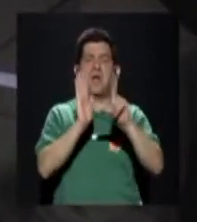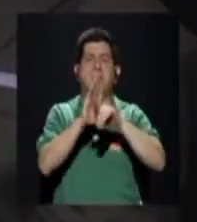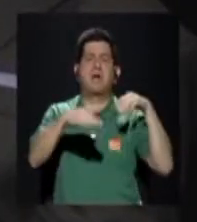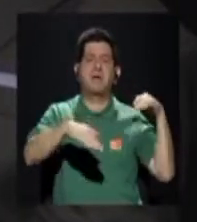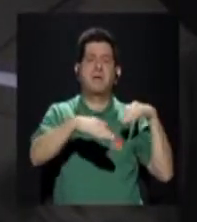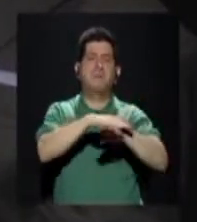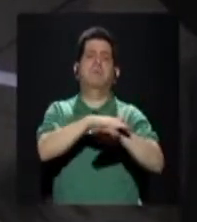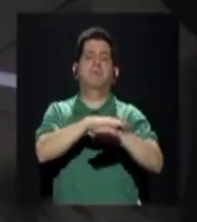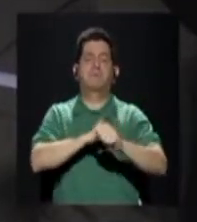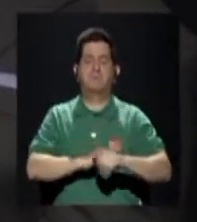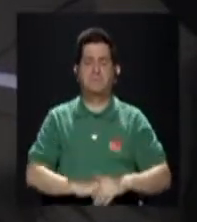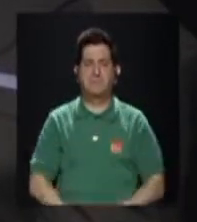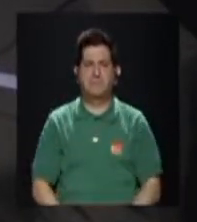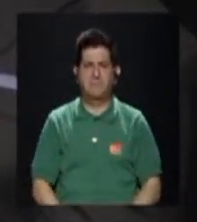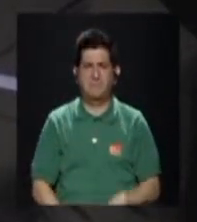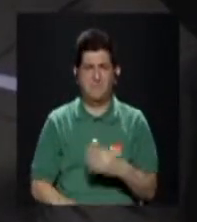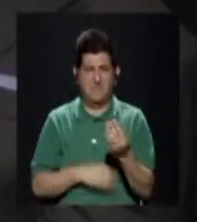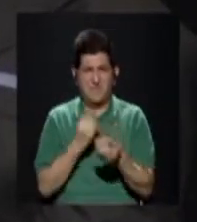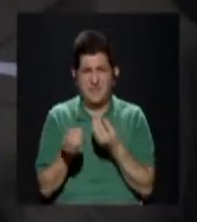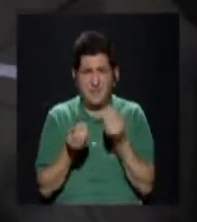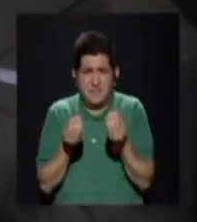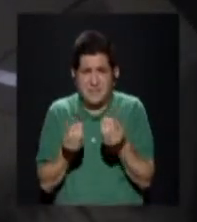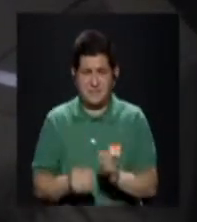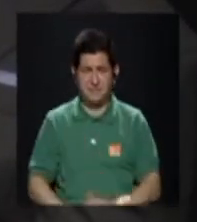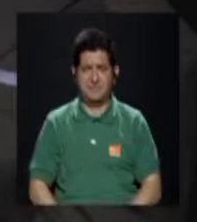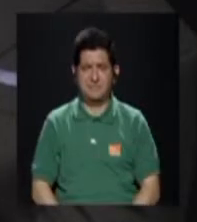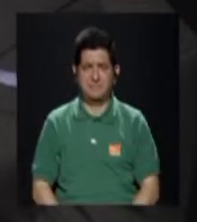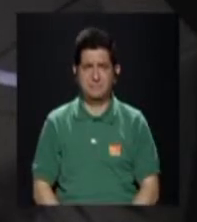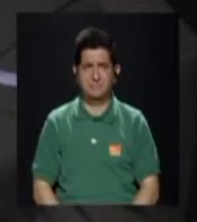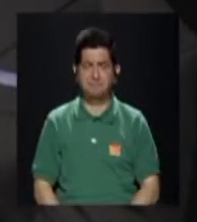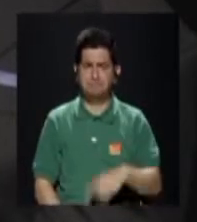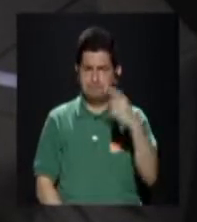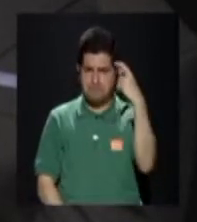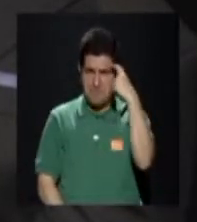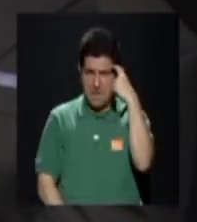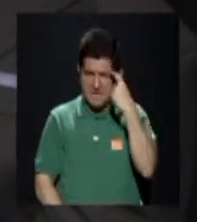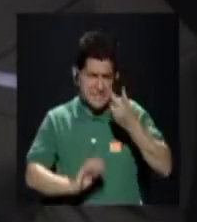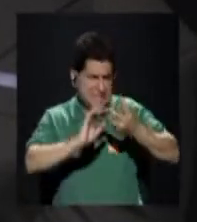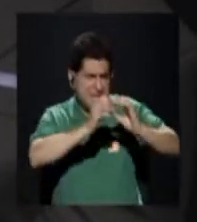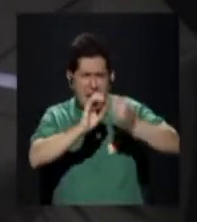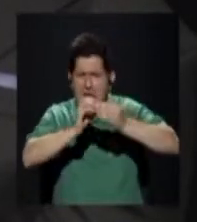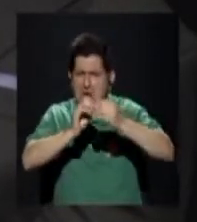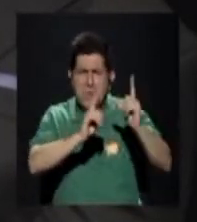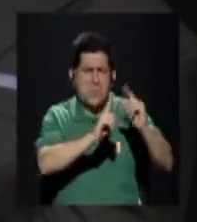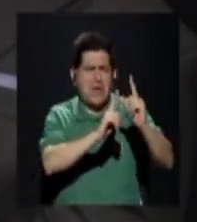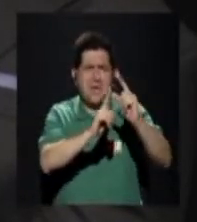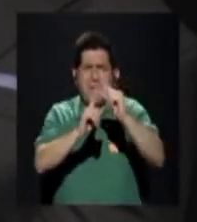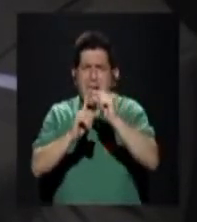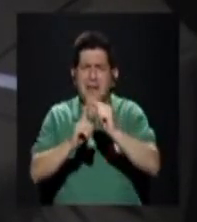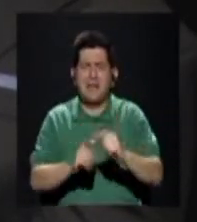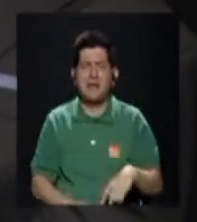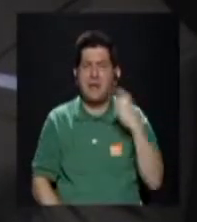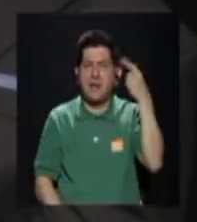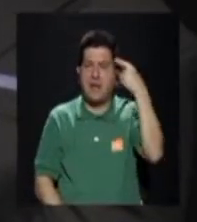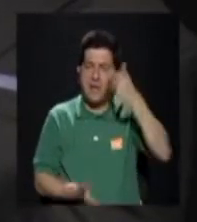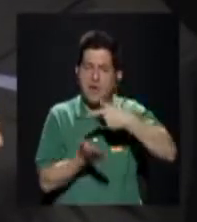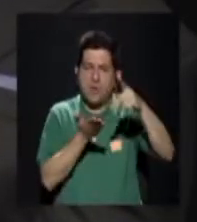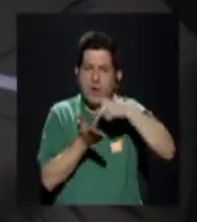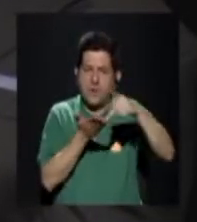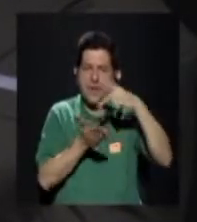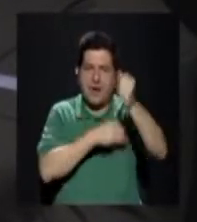Legislativa. Eso hace que, por ejemplo, imagínense la cantidad de alquileres que paga el Estado todos los